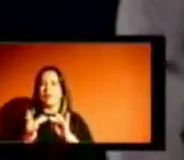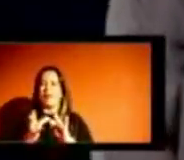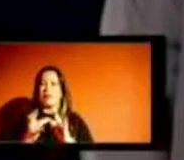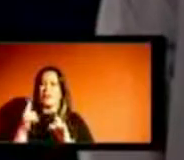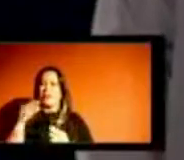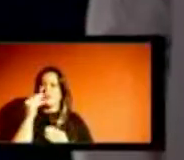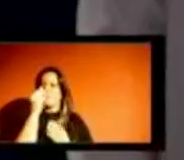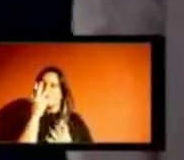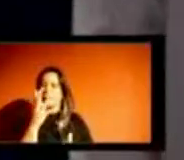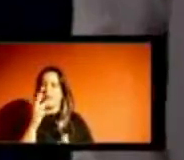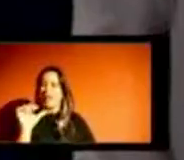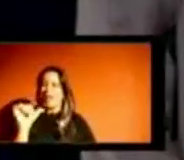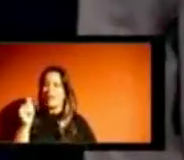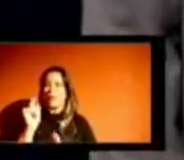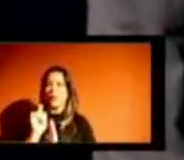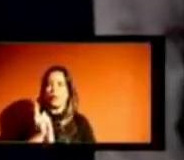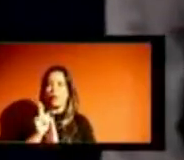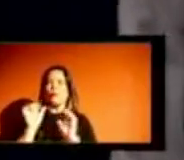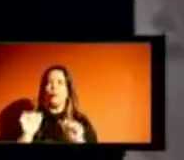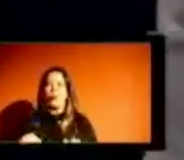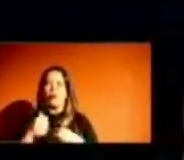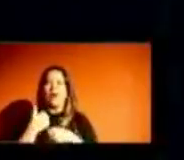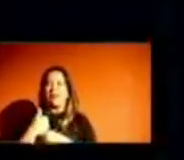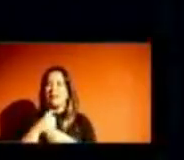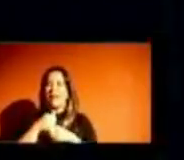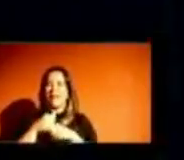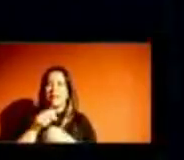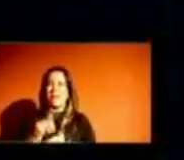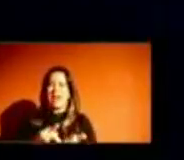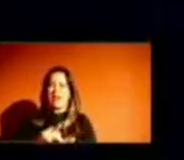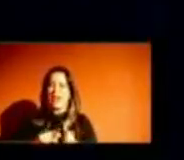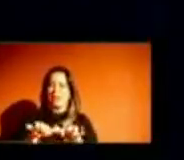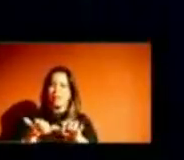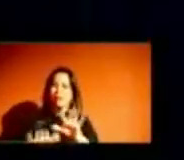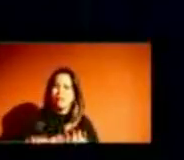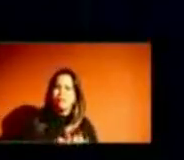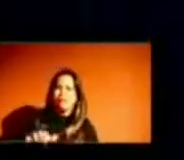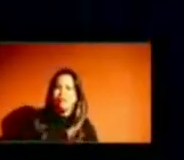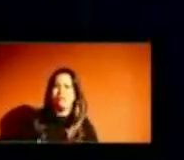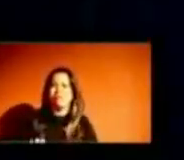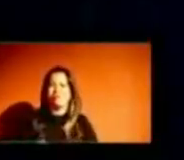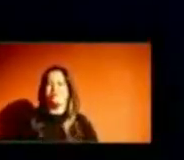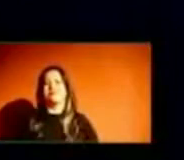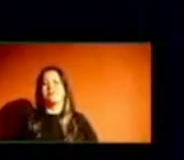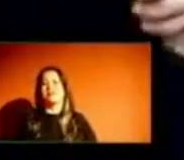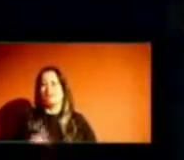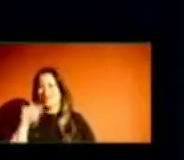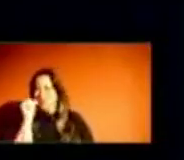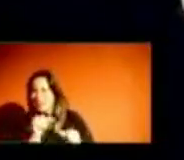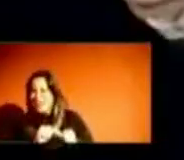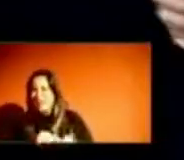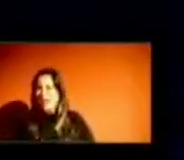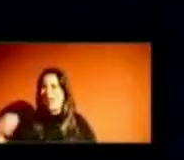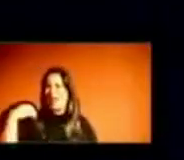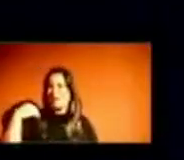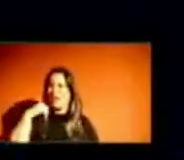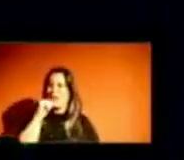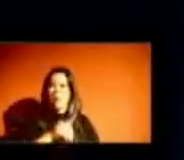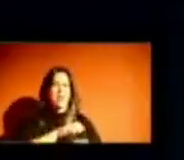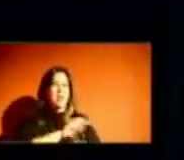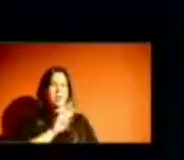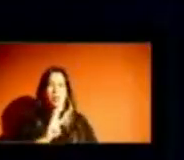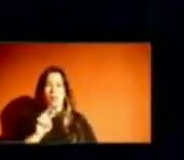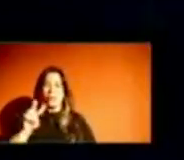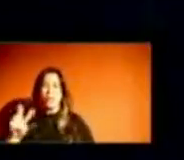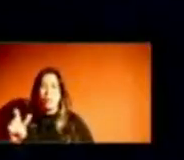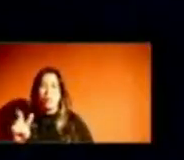hablan de que en 10 minutos pudieron radicar su planilla de contribución sobre ingresos. ¿Recuerdan cuando el patrono no te enviaba la W-2 y si